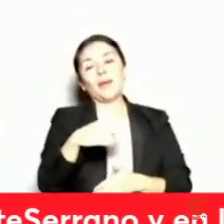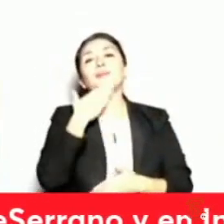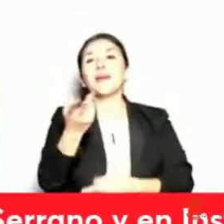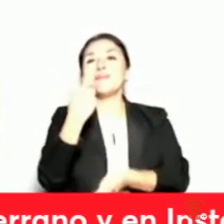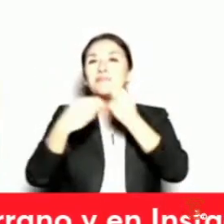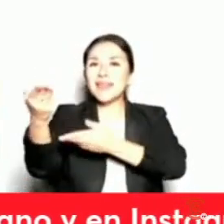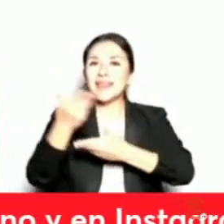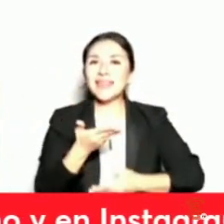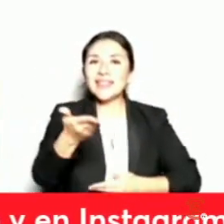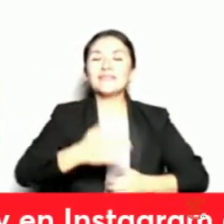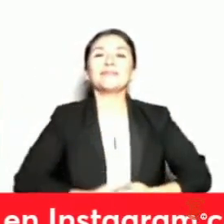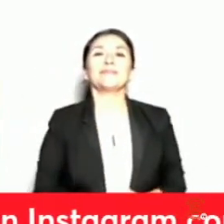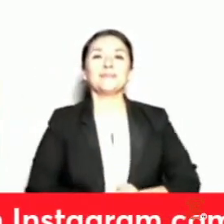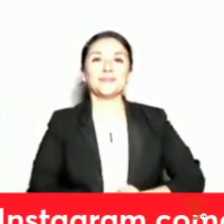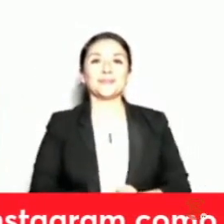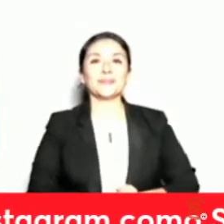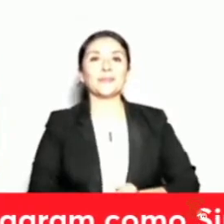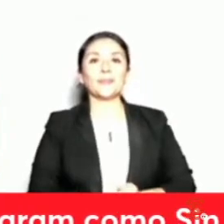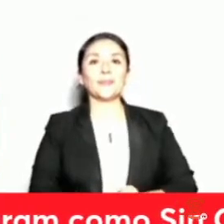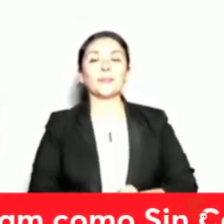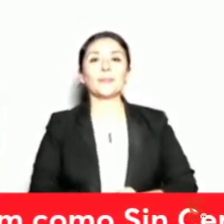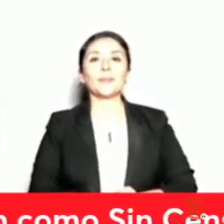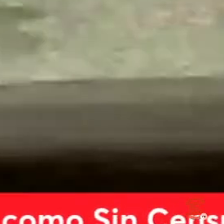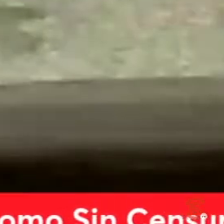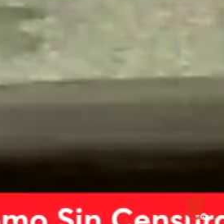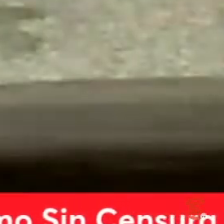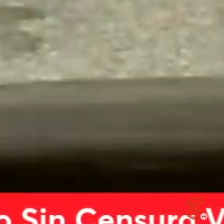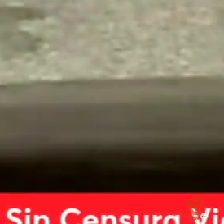Bienvenida, Heréndira. Con honor.